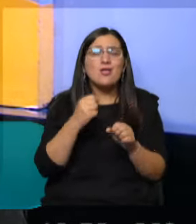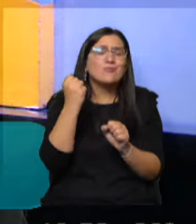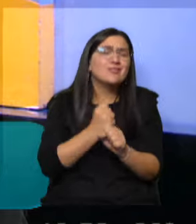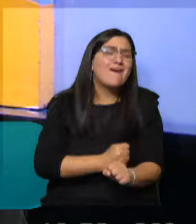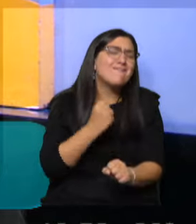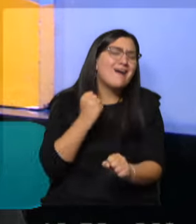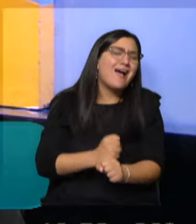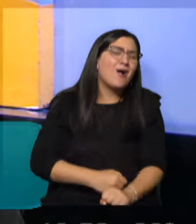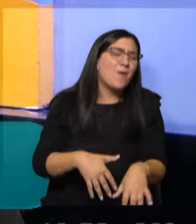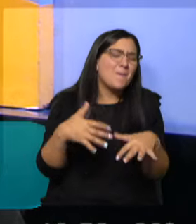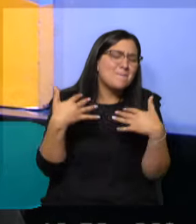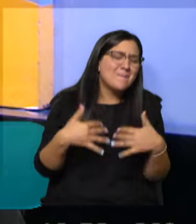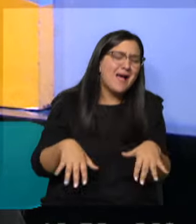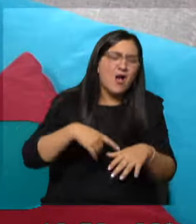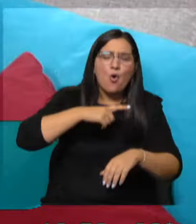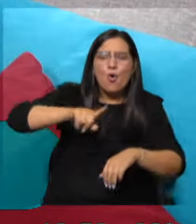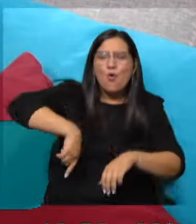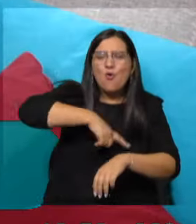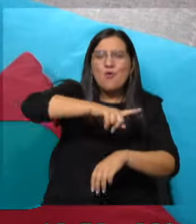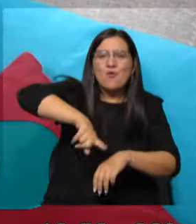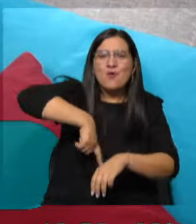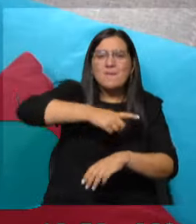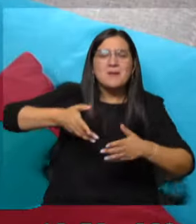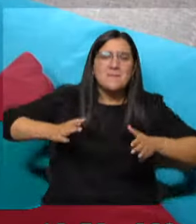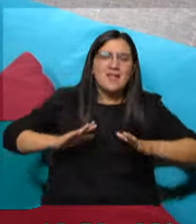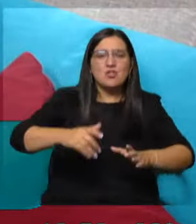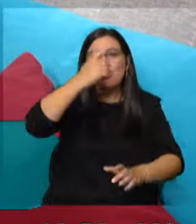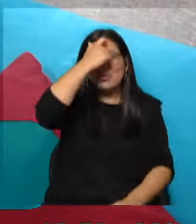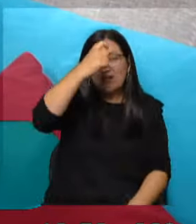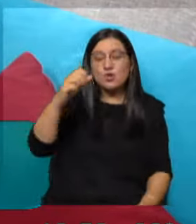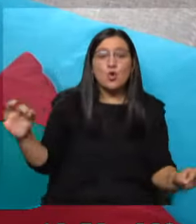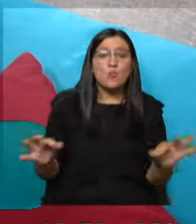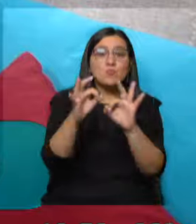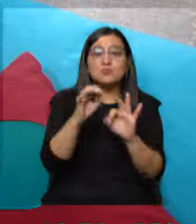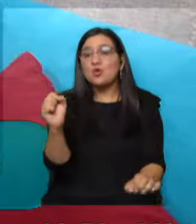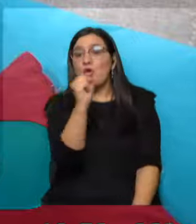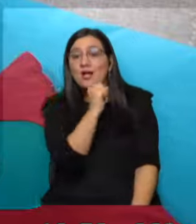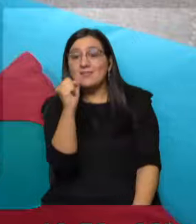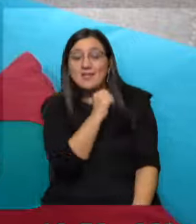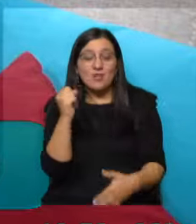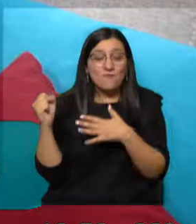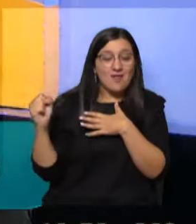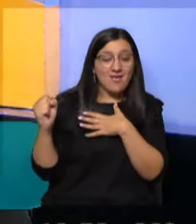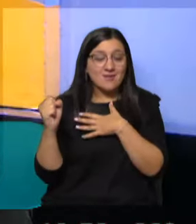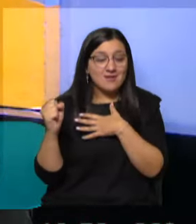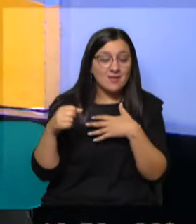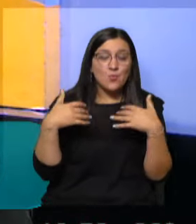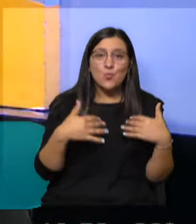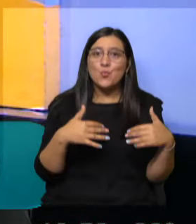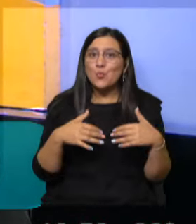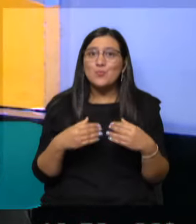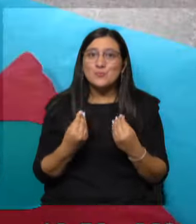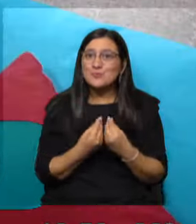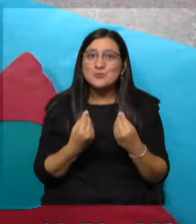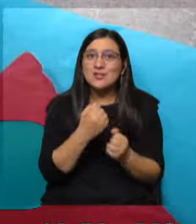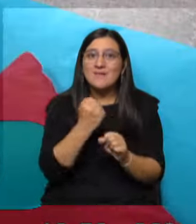laburo impresionante de horas, todo. Horas. O sea, de la parte técnica, de los músicos, de los cantantes, de los bailarines. Es brutal. Hay que valorar eso cuando uno...